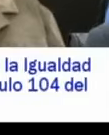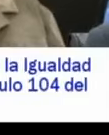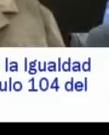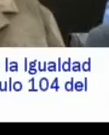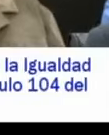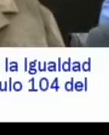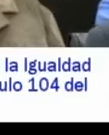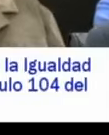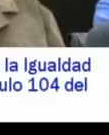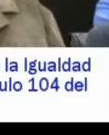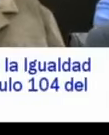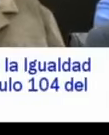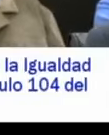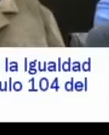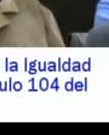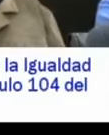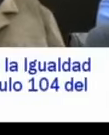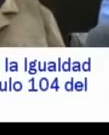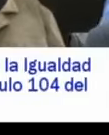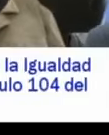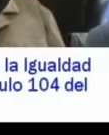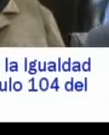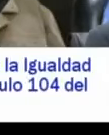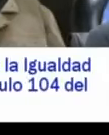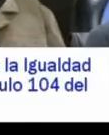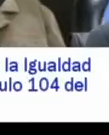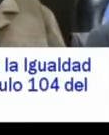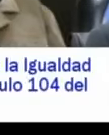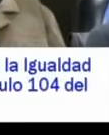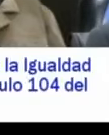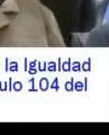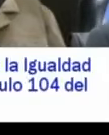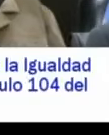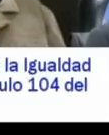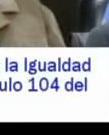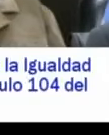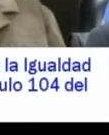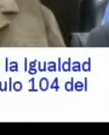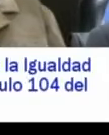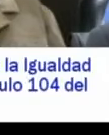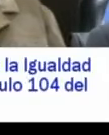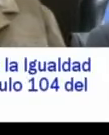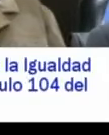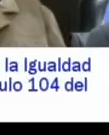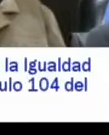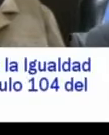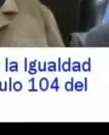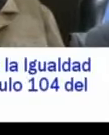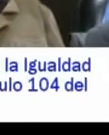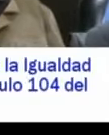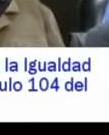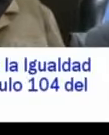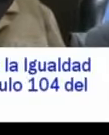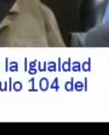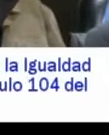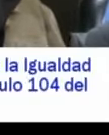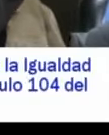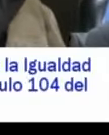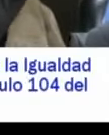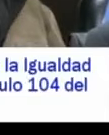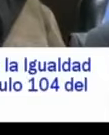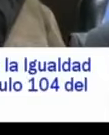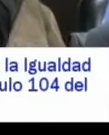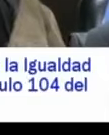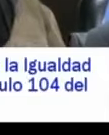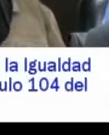principio un recuento histórico, sí, ahí tenemos puntos de acuerdo todas las mujeres en este país, sobre todo las que hacemos